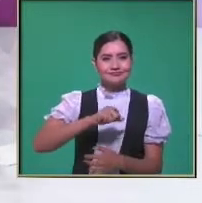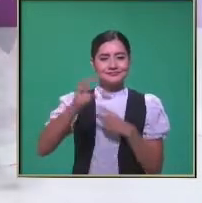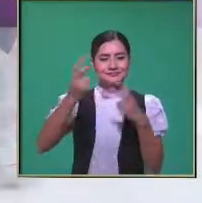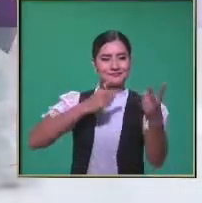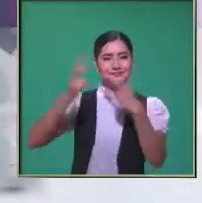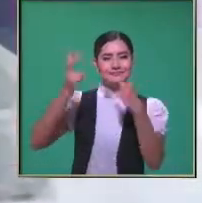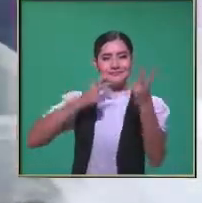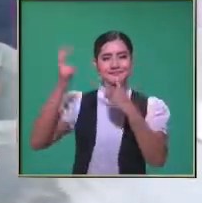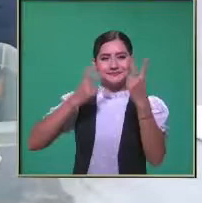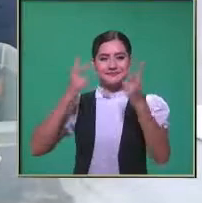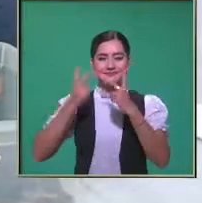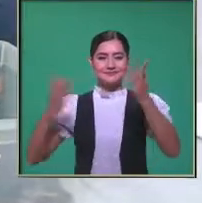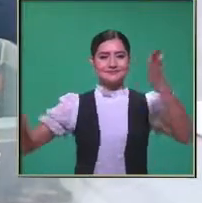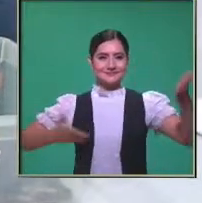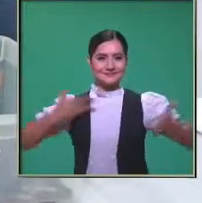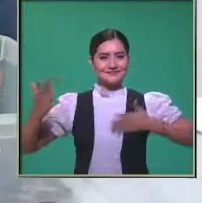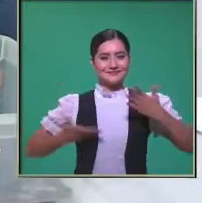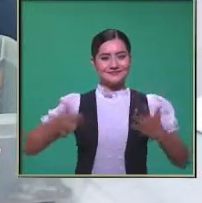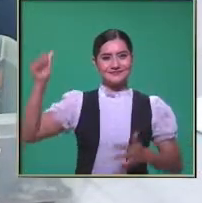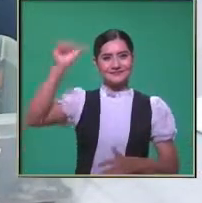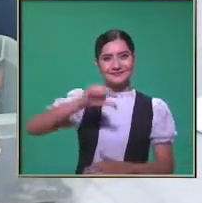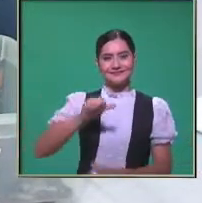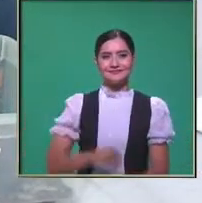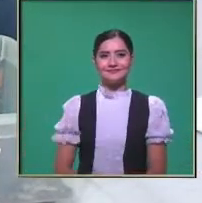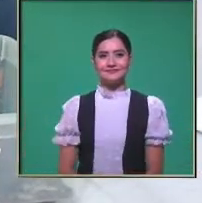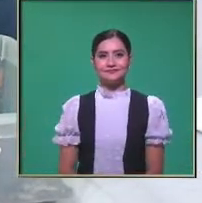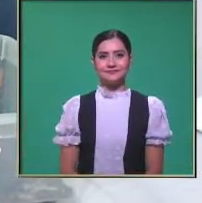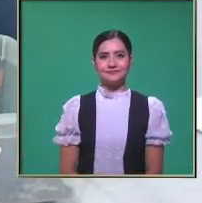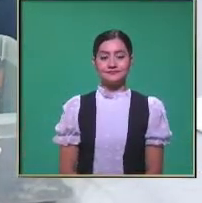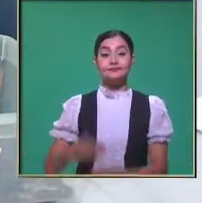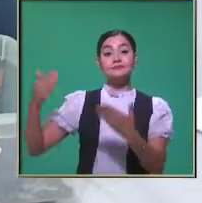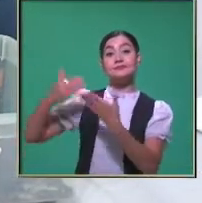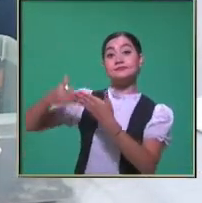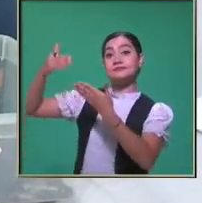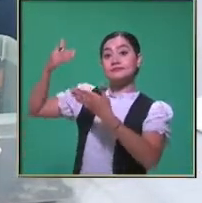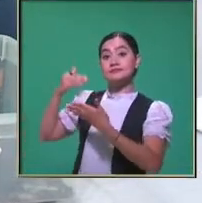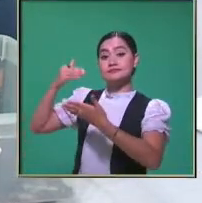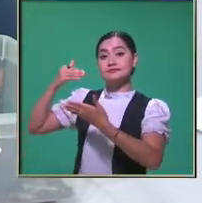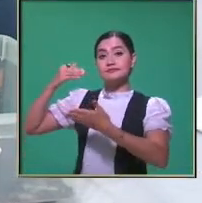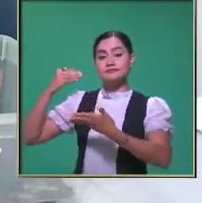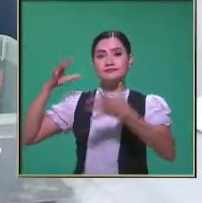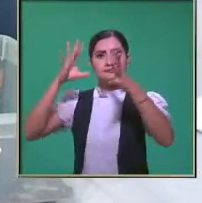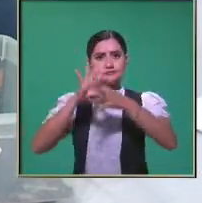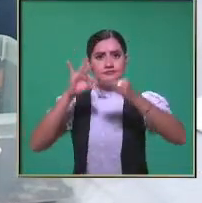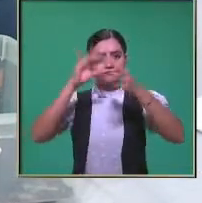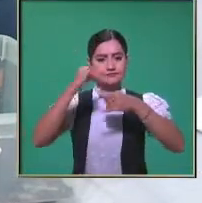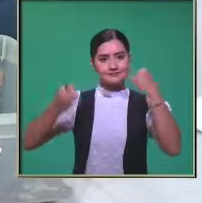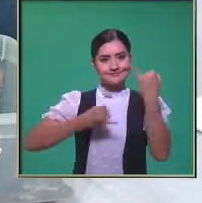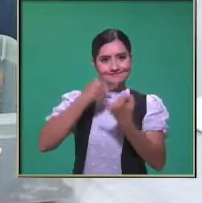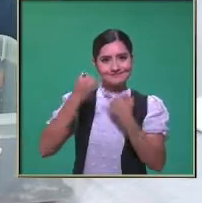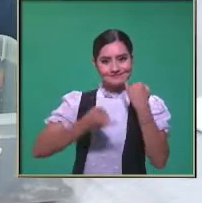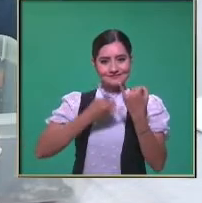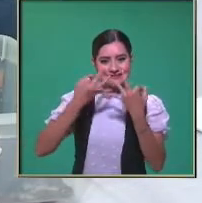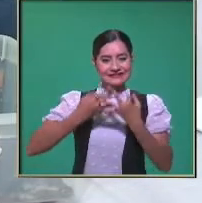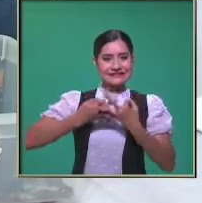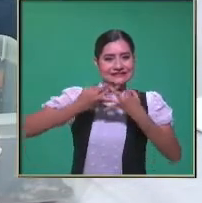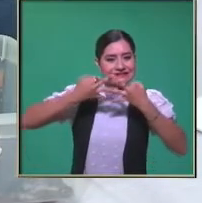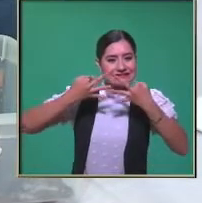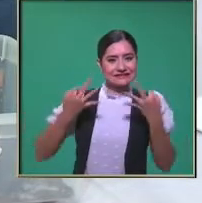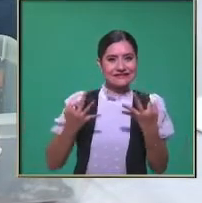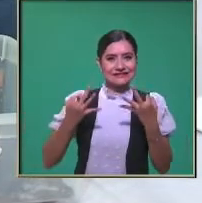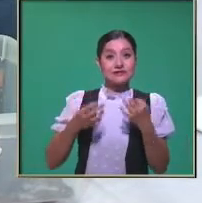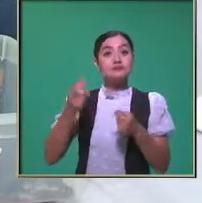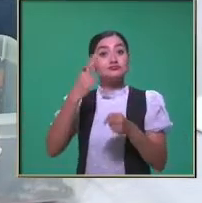tan divertido que tuvimos el día de hoy. Bueno, antes del corte platicábamos que estamos jugando, ¿verdad? Y estamos jugando con elementos de la